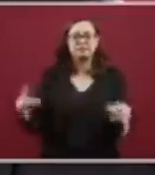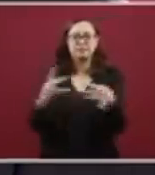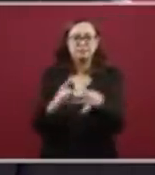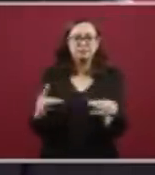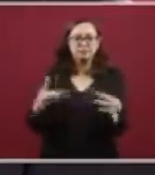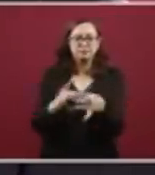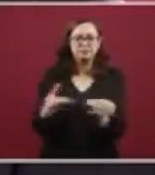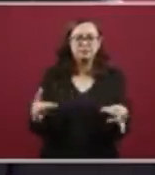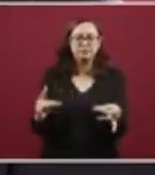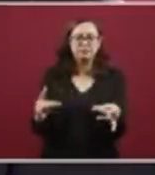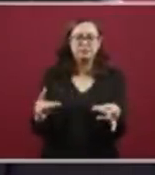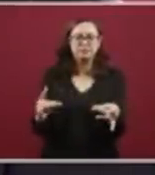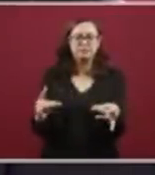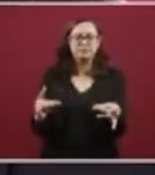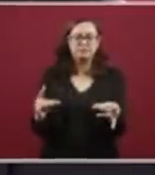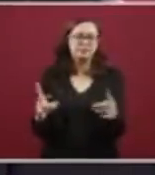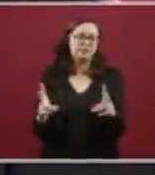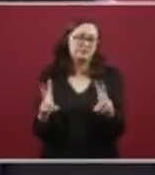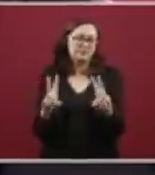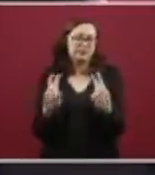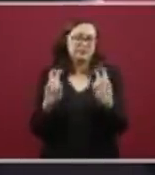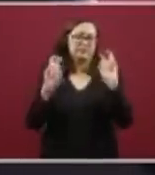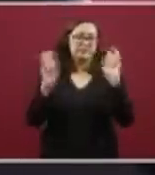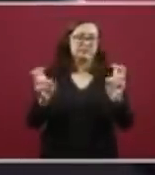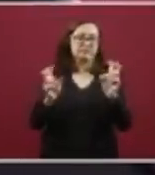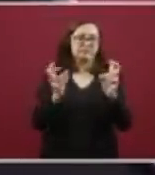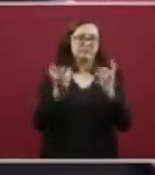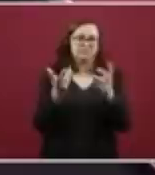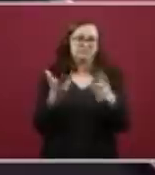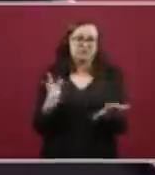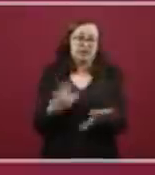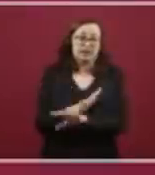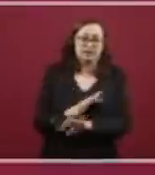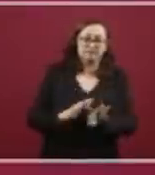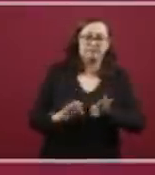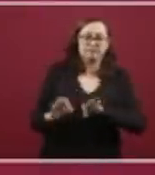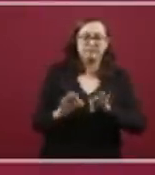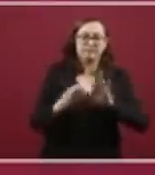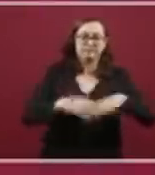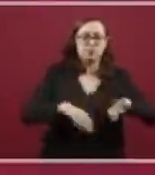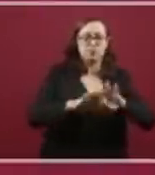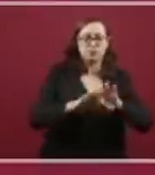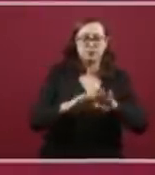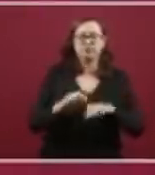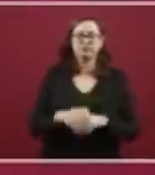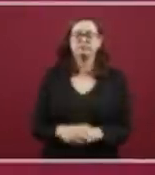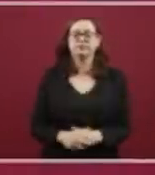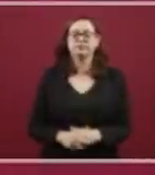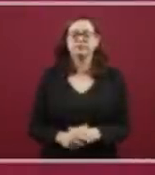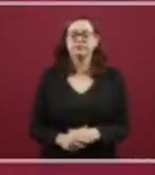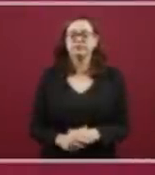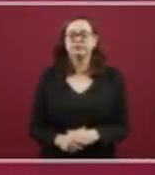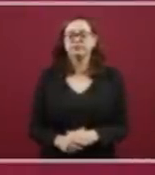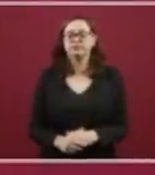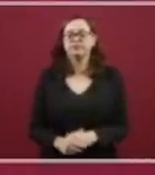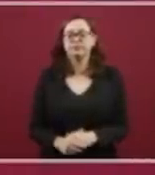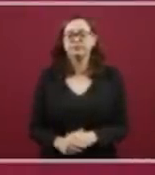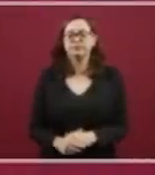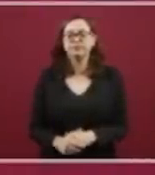la importancia que tienen estas reformas, estos cambios. Y